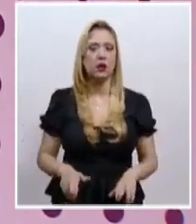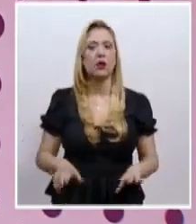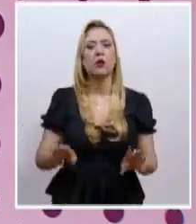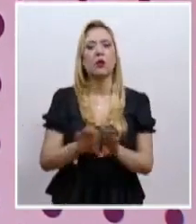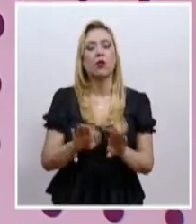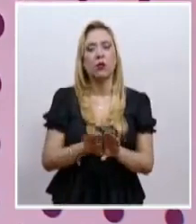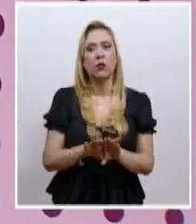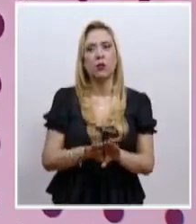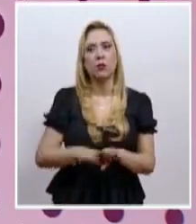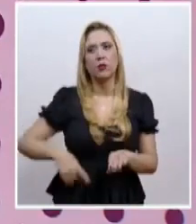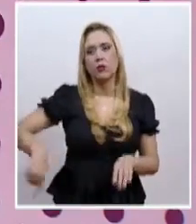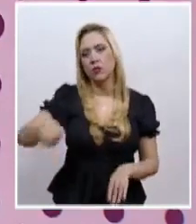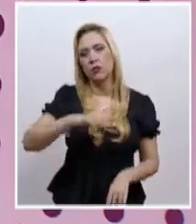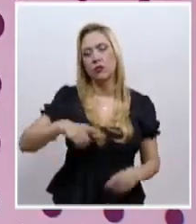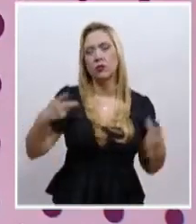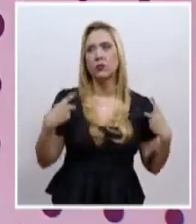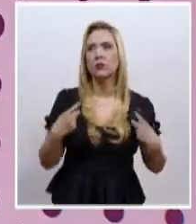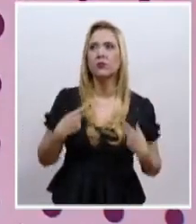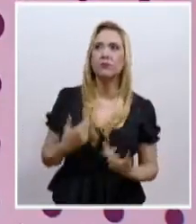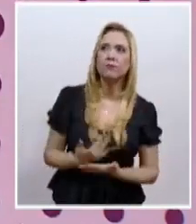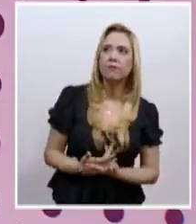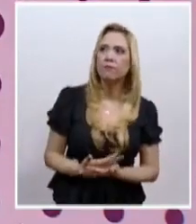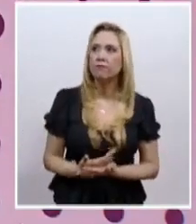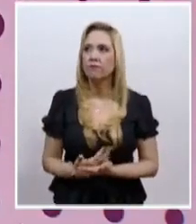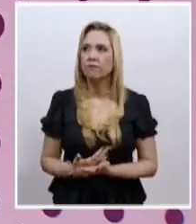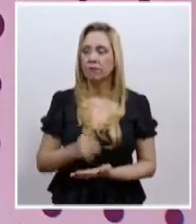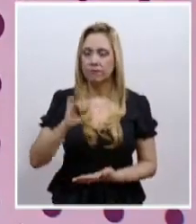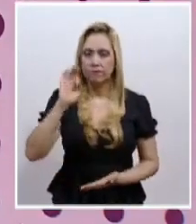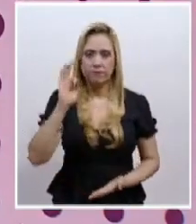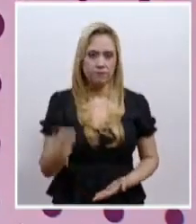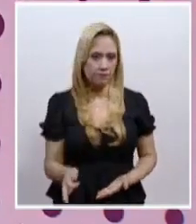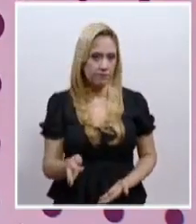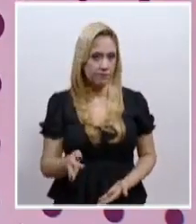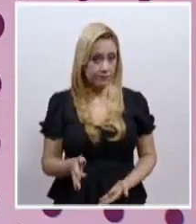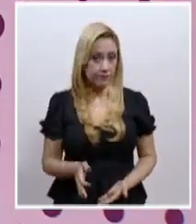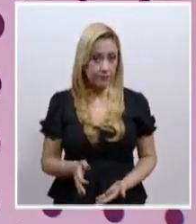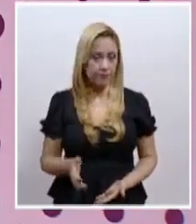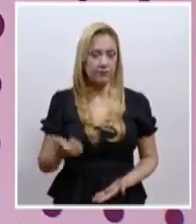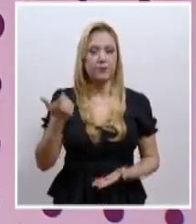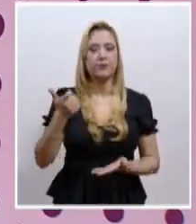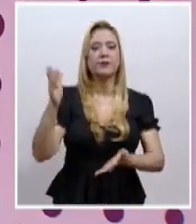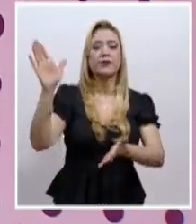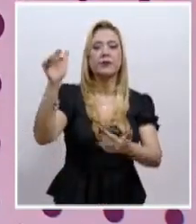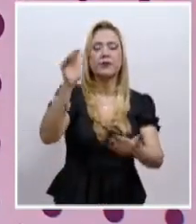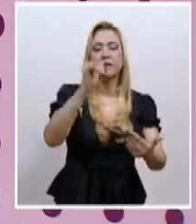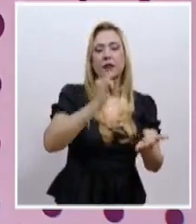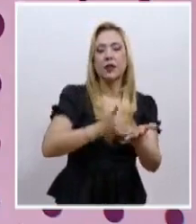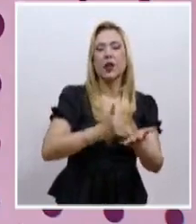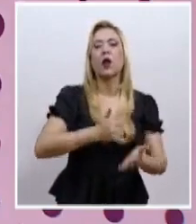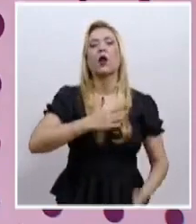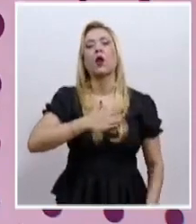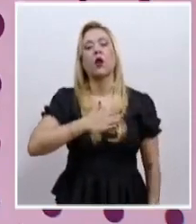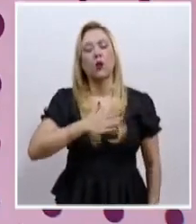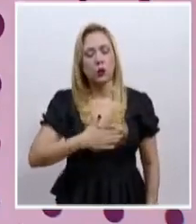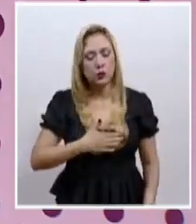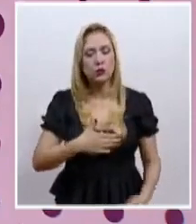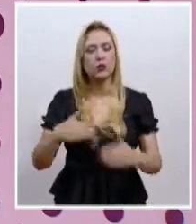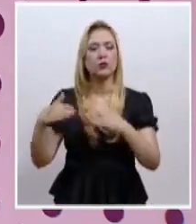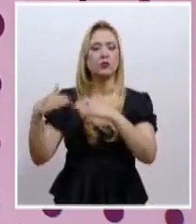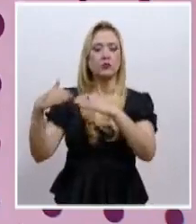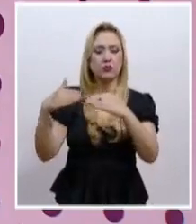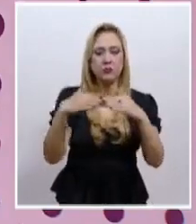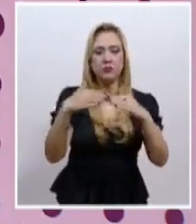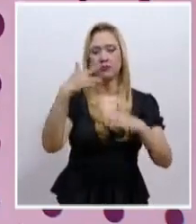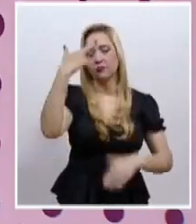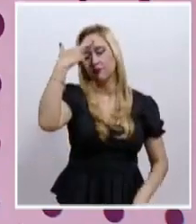que los gobernados estamos dispuestos a sufragar y que esta tributación sea justa, sea equitativa, sea